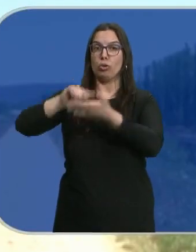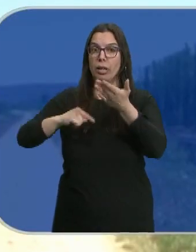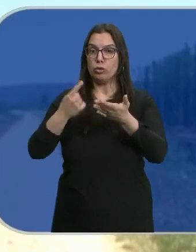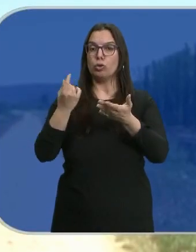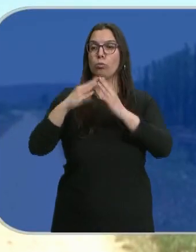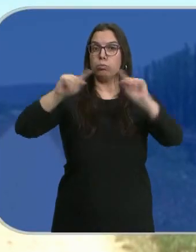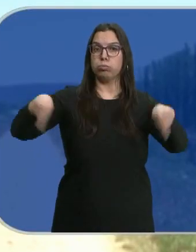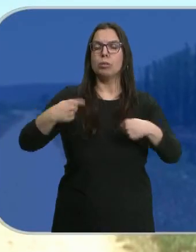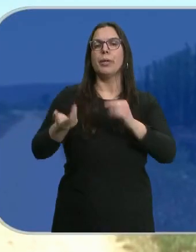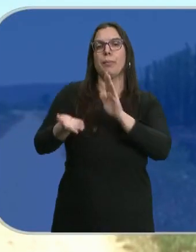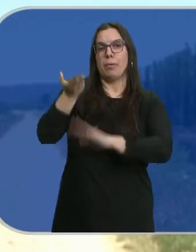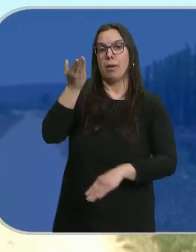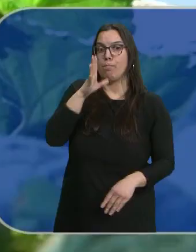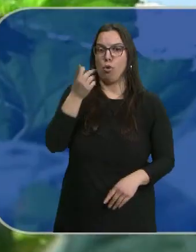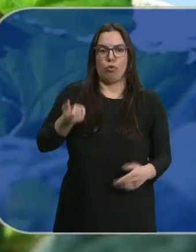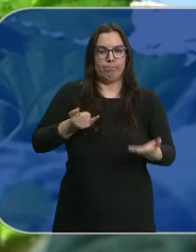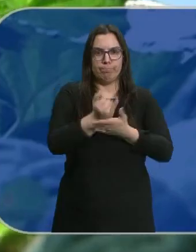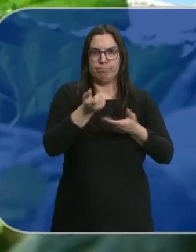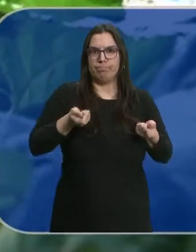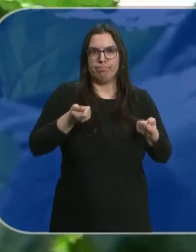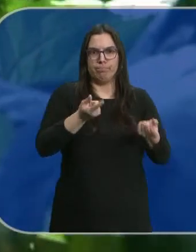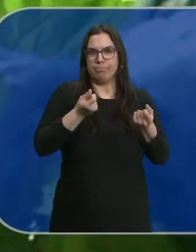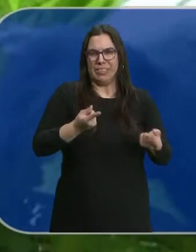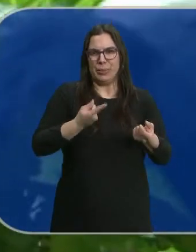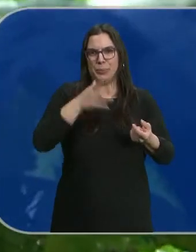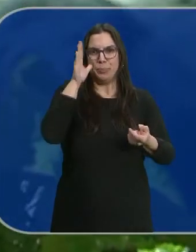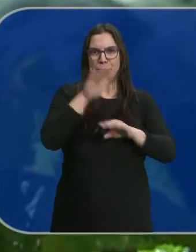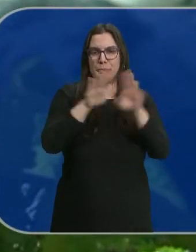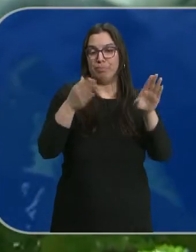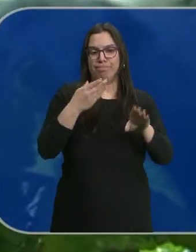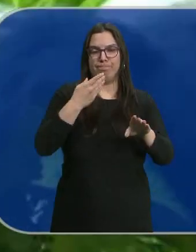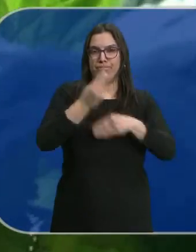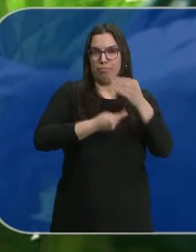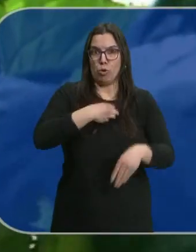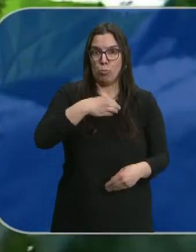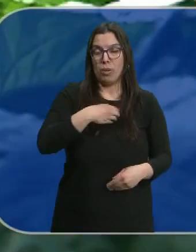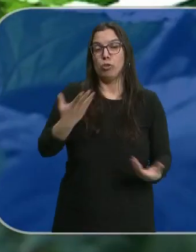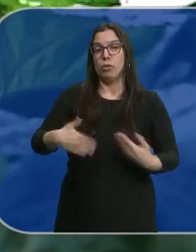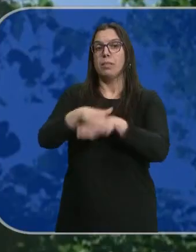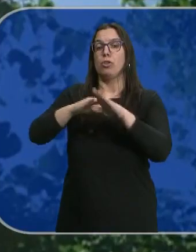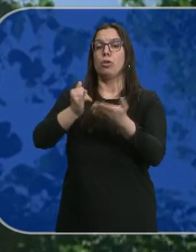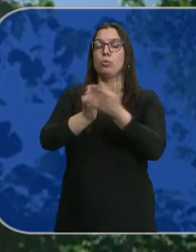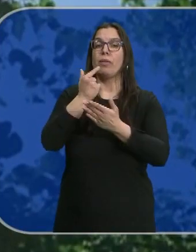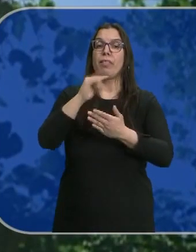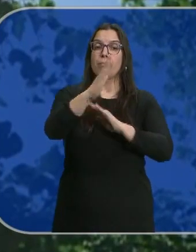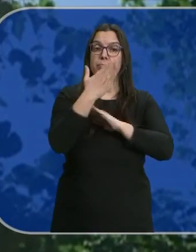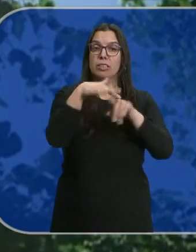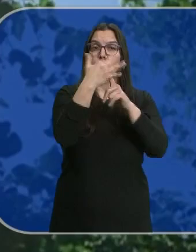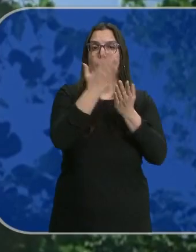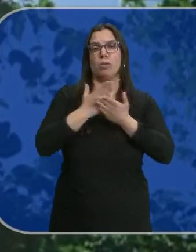el incremento de costes que puede hacer inviable el cultivo. El Ministerio de Agricultura se ha comprometido a estudiar la situación.